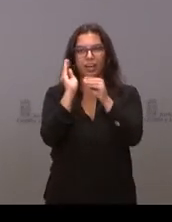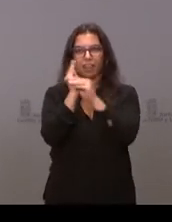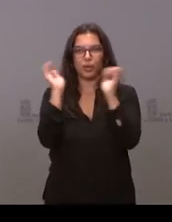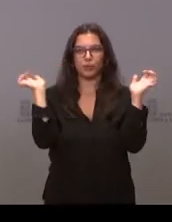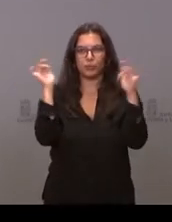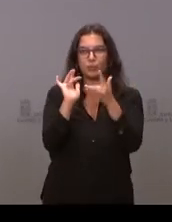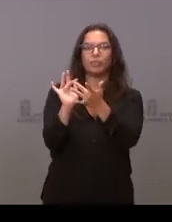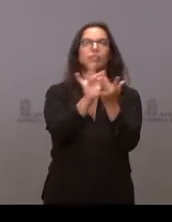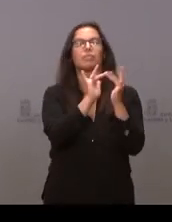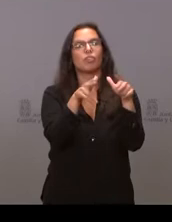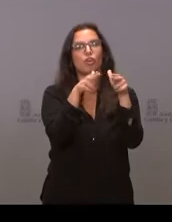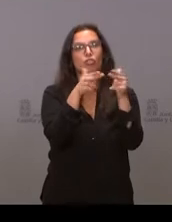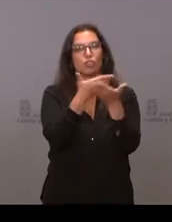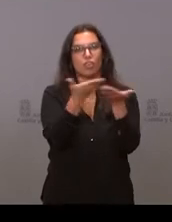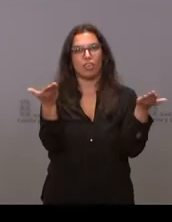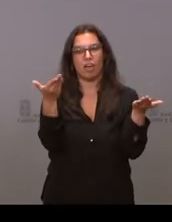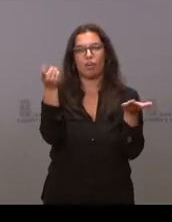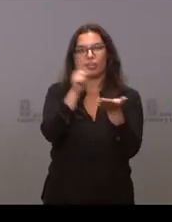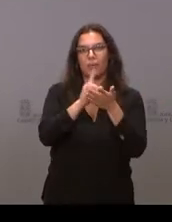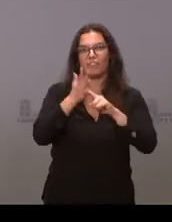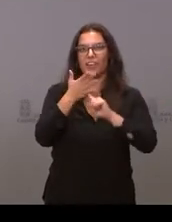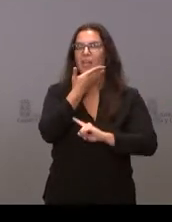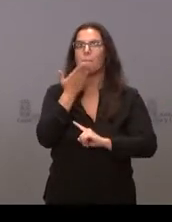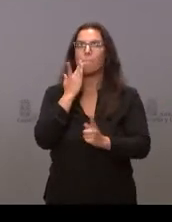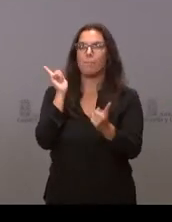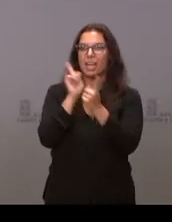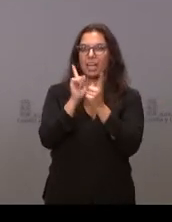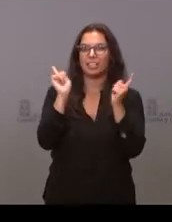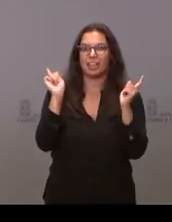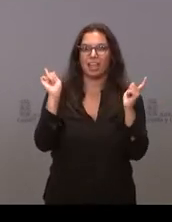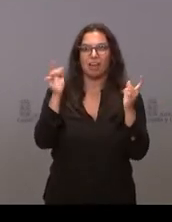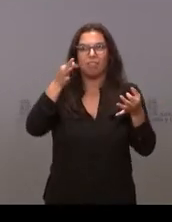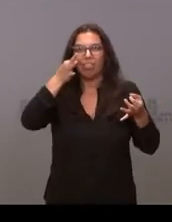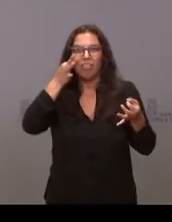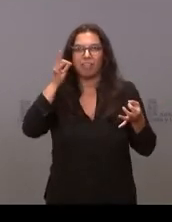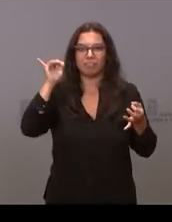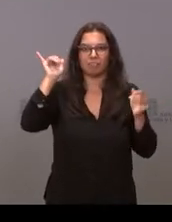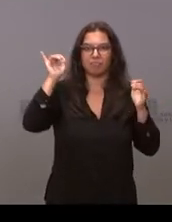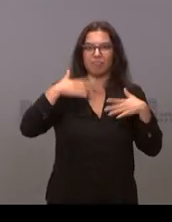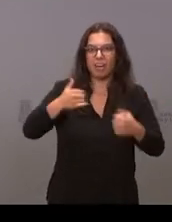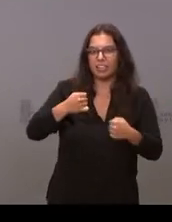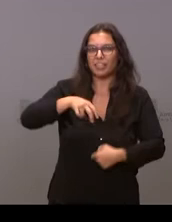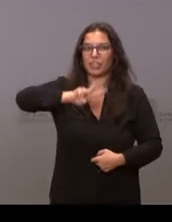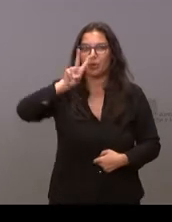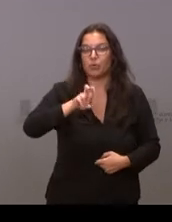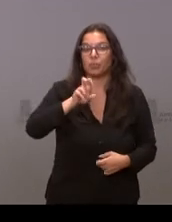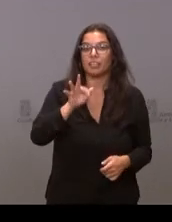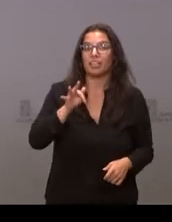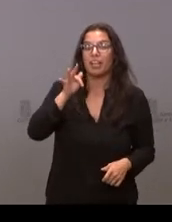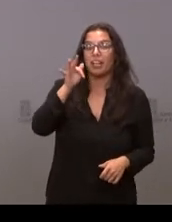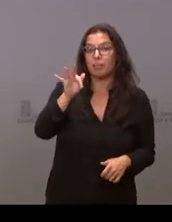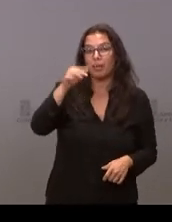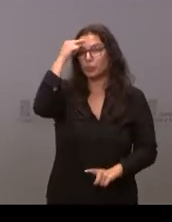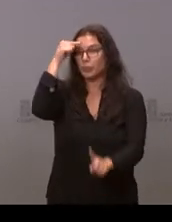sociedad. Es presencial, es valiente y es útil. No ha perdido, además, nunca su